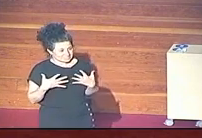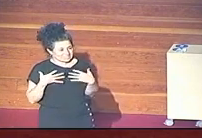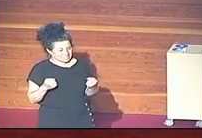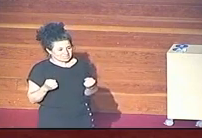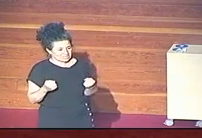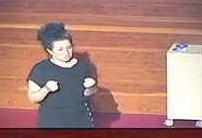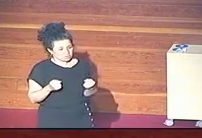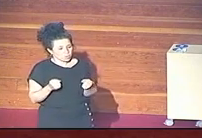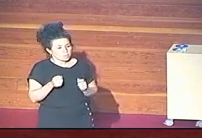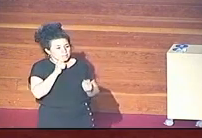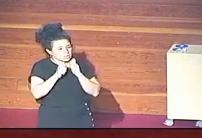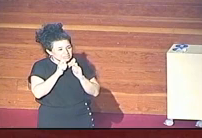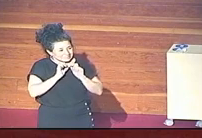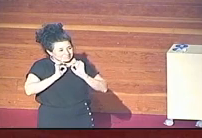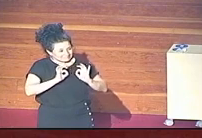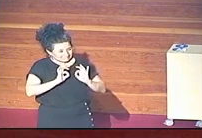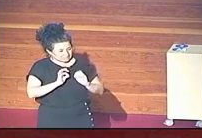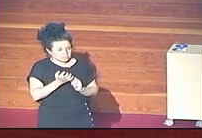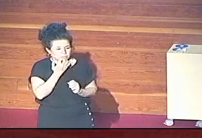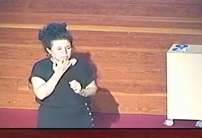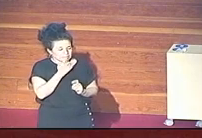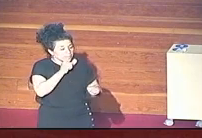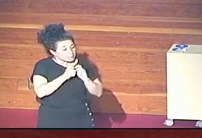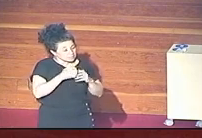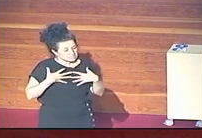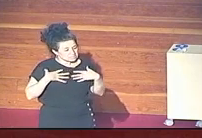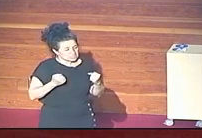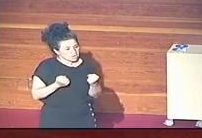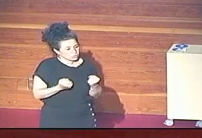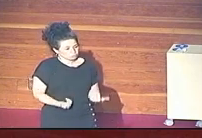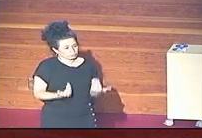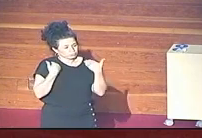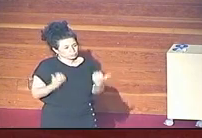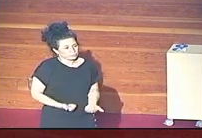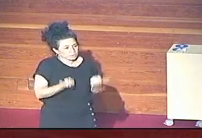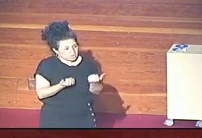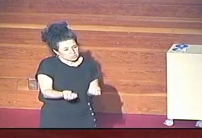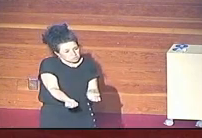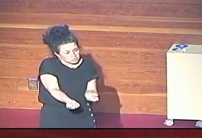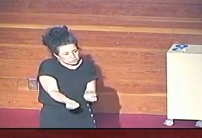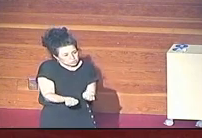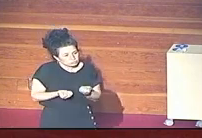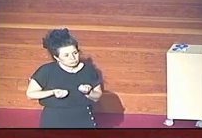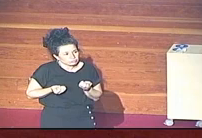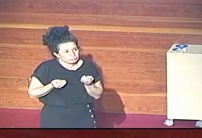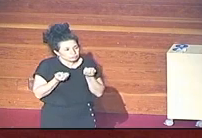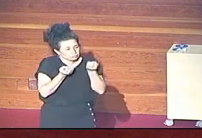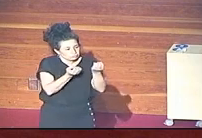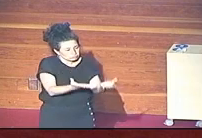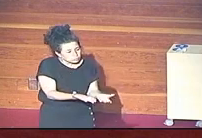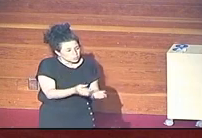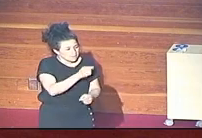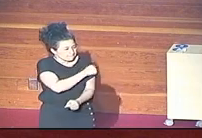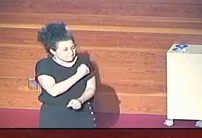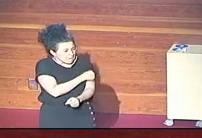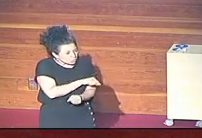especializados bueno pues por los periodistas de salud se encargaron más de contarnos todo el desarrollo de las vacunas